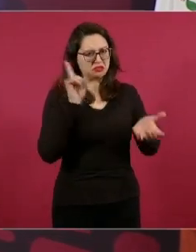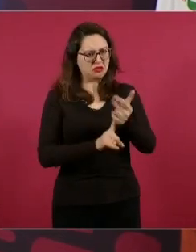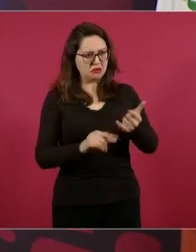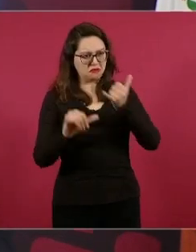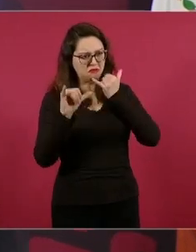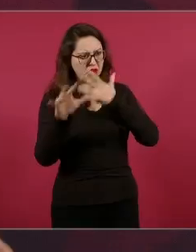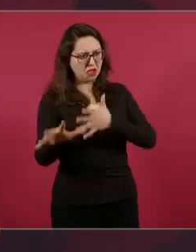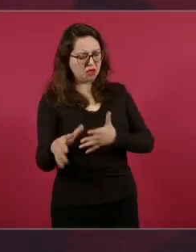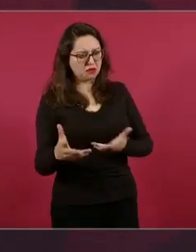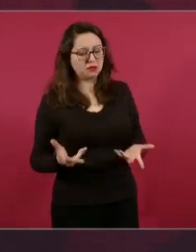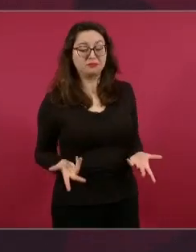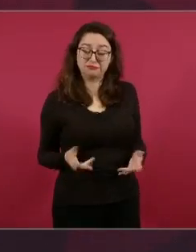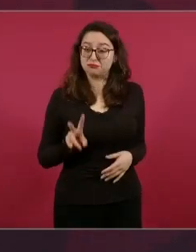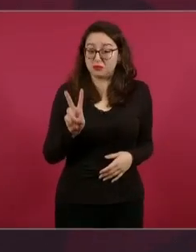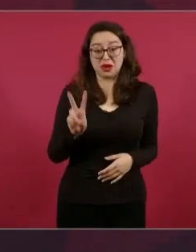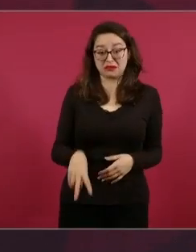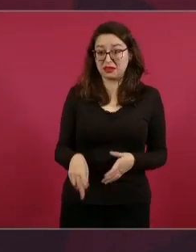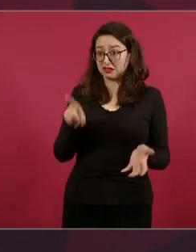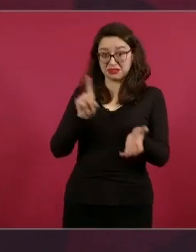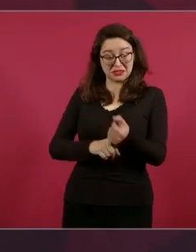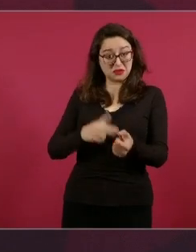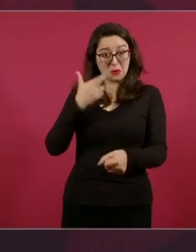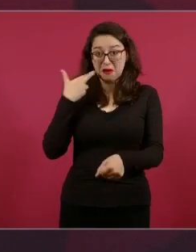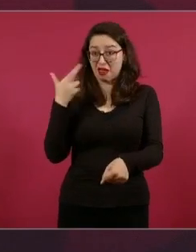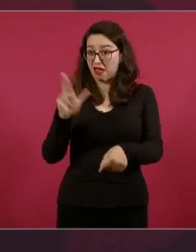¿Saben qué querían hacer?